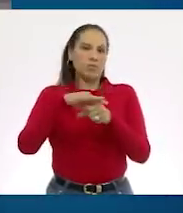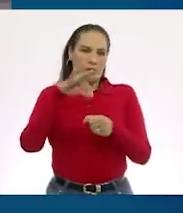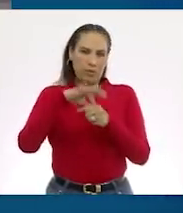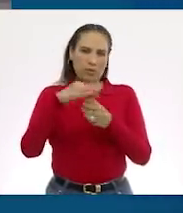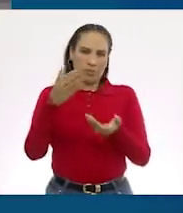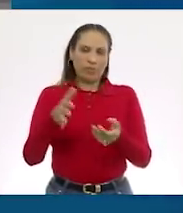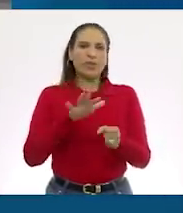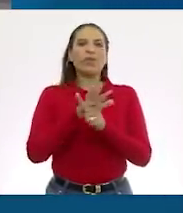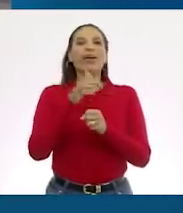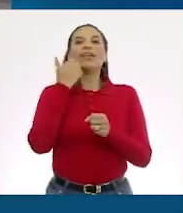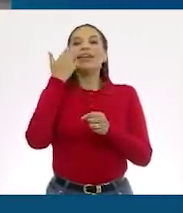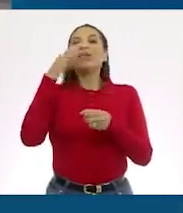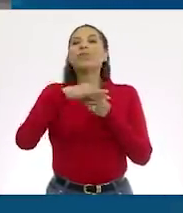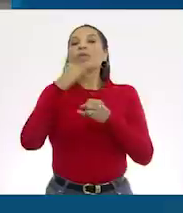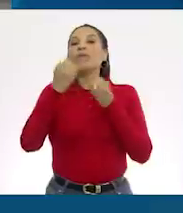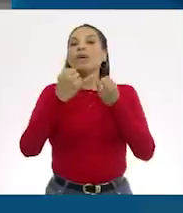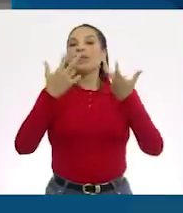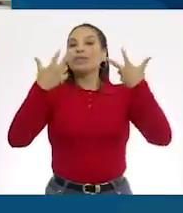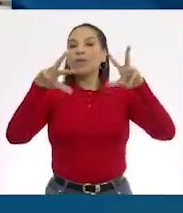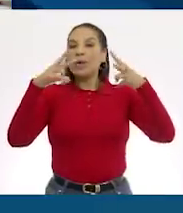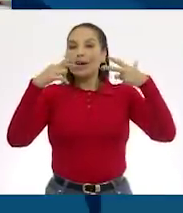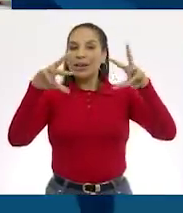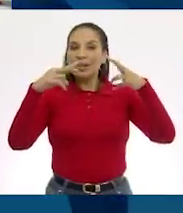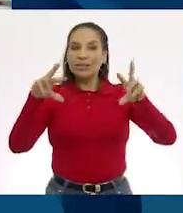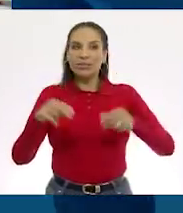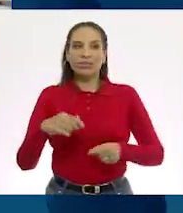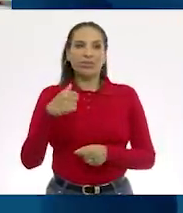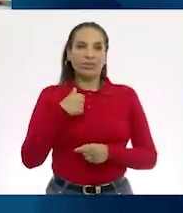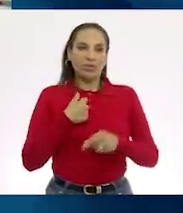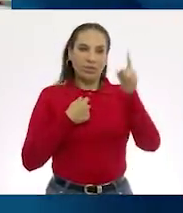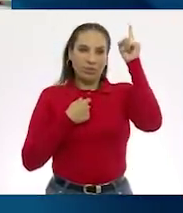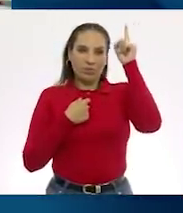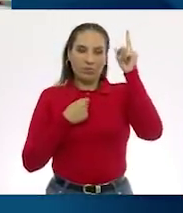ver, ¿quién vota porque juguemos boli? ¡Yo!